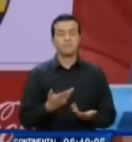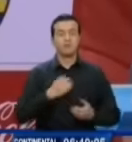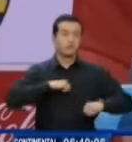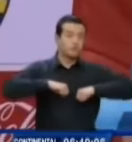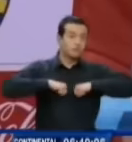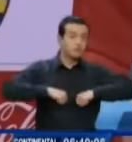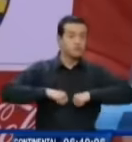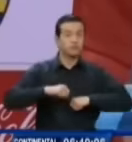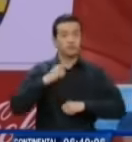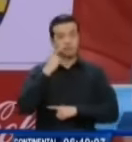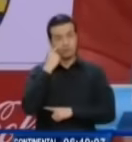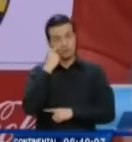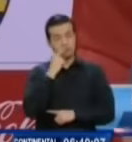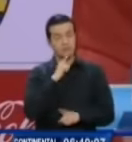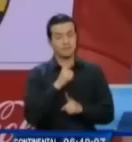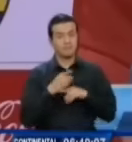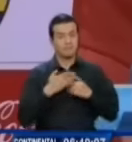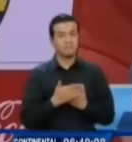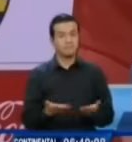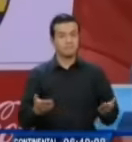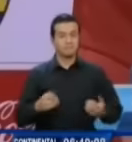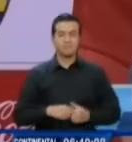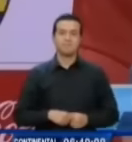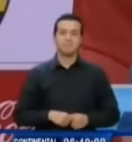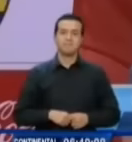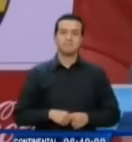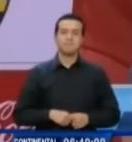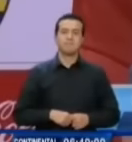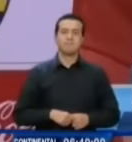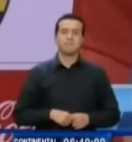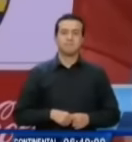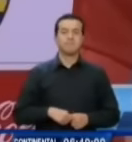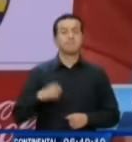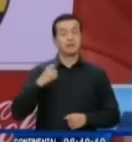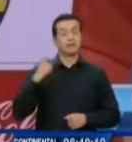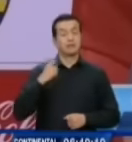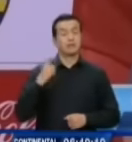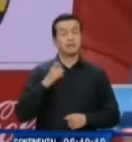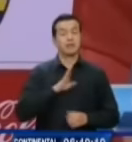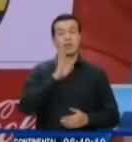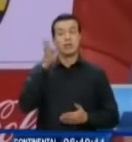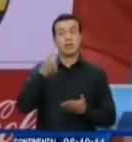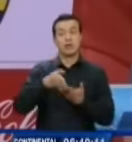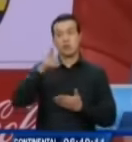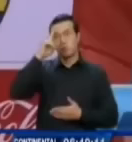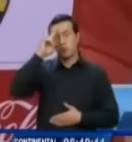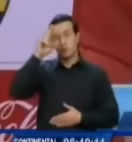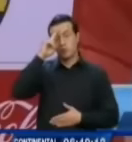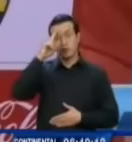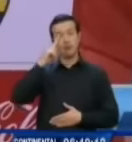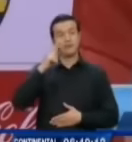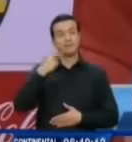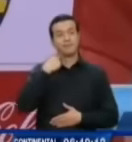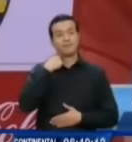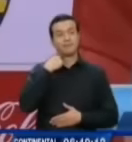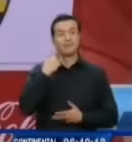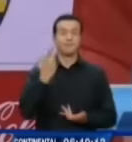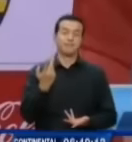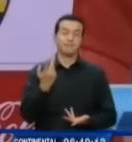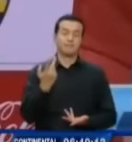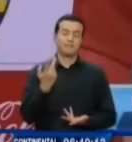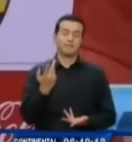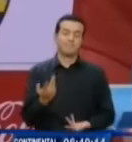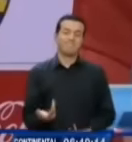rendimiento y resultado. En ese sentido, nos toca ir a casa con las manos vacías en cuanto al resultado.